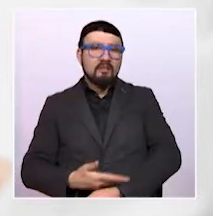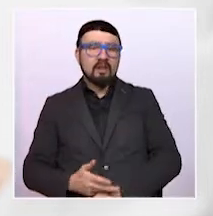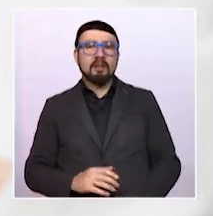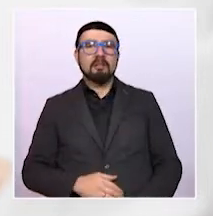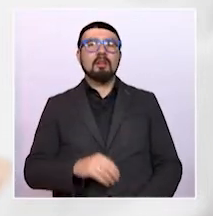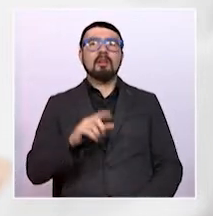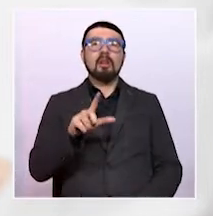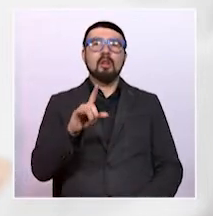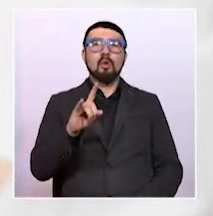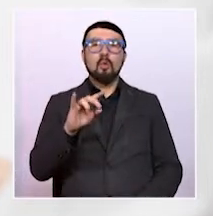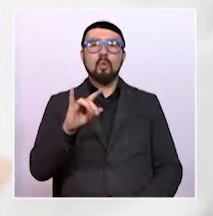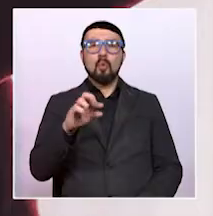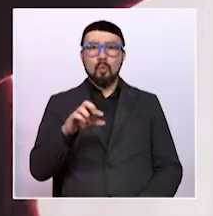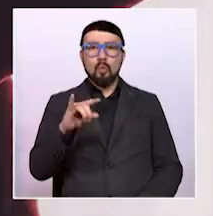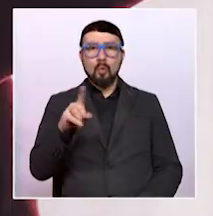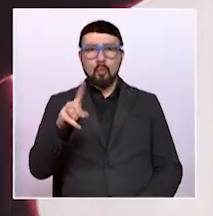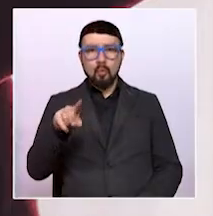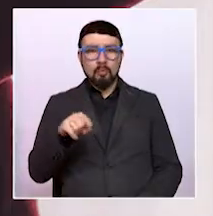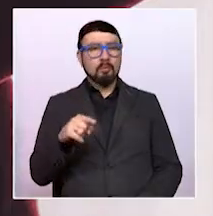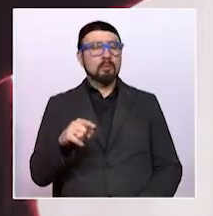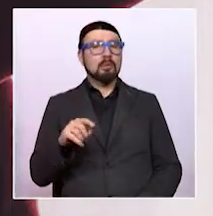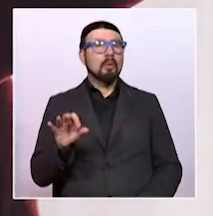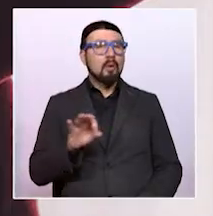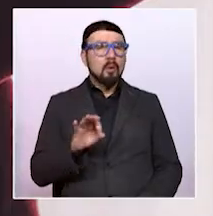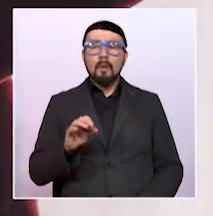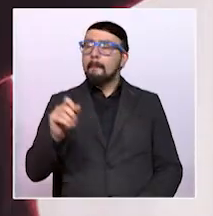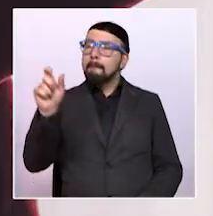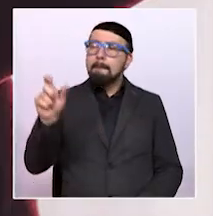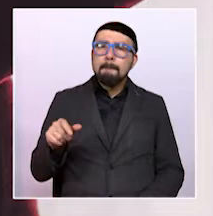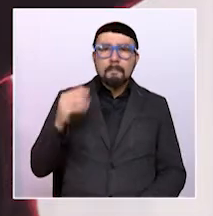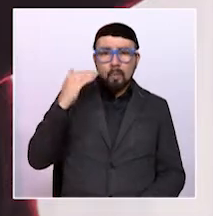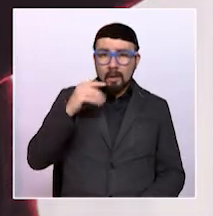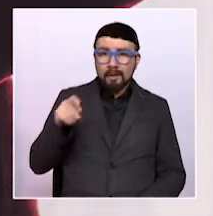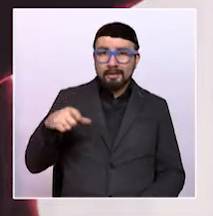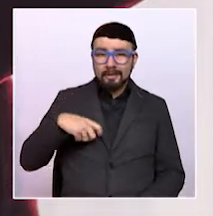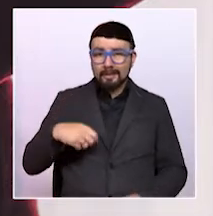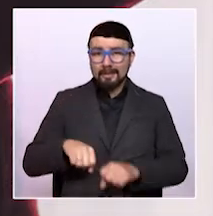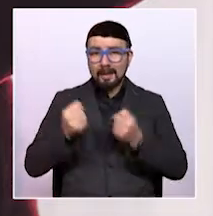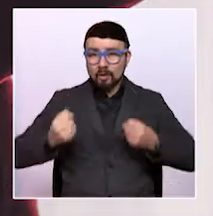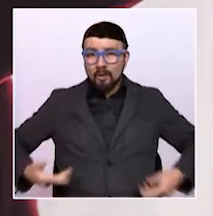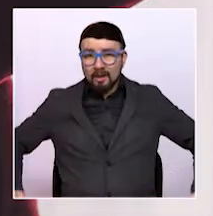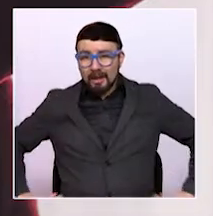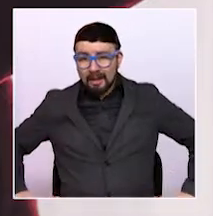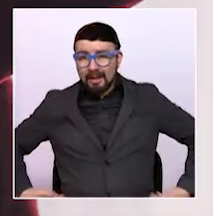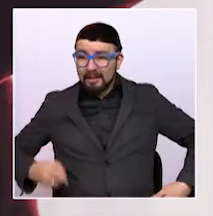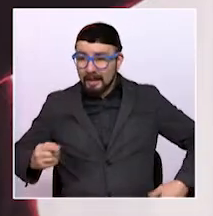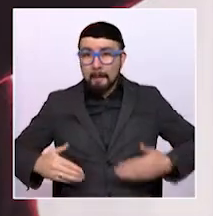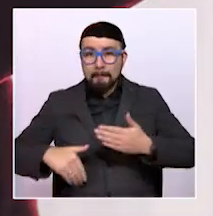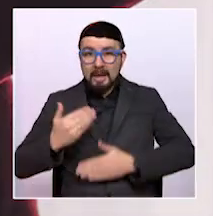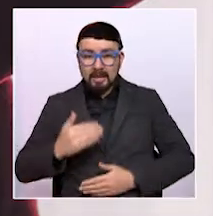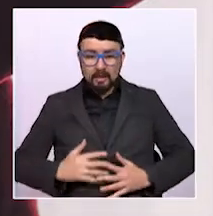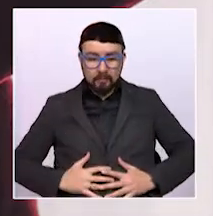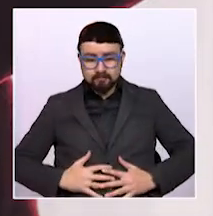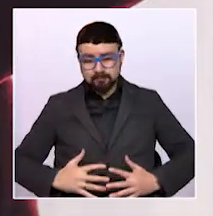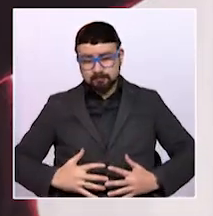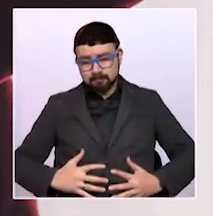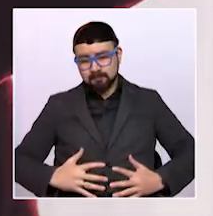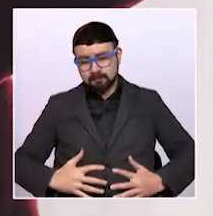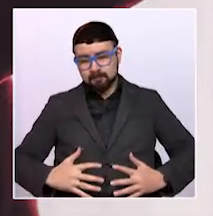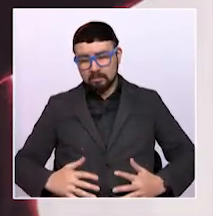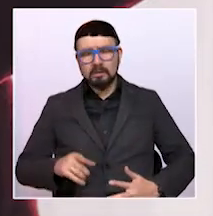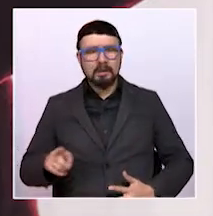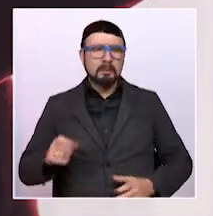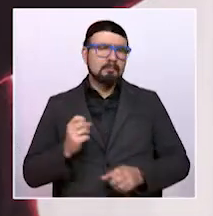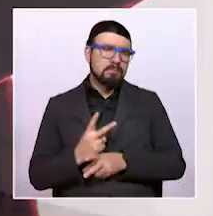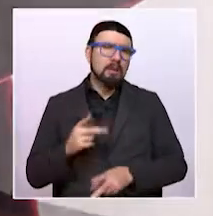anticuerpos antifosfolípidos o las pacientes que tengan daño renal y empiezan su embarazo con daño renal tienen muy alto riesgo